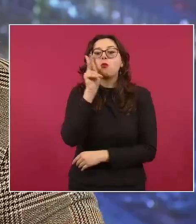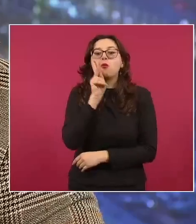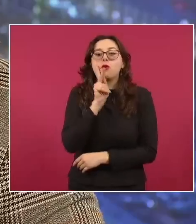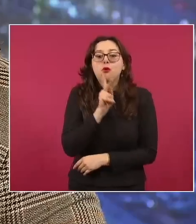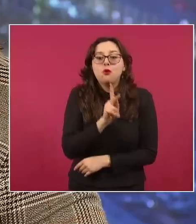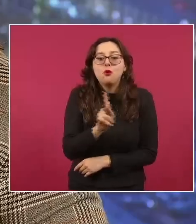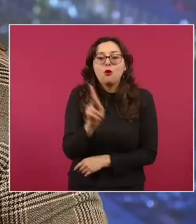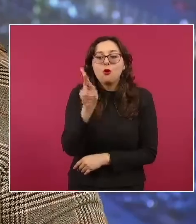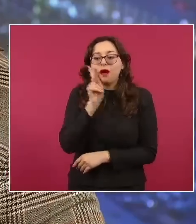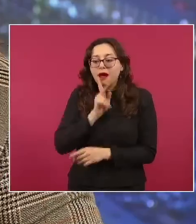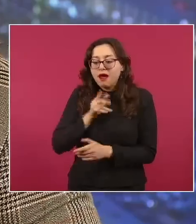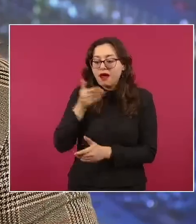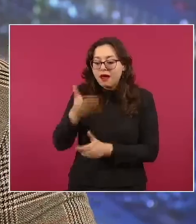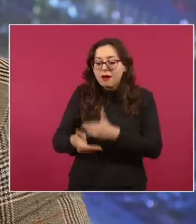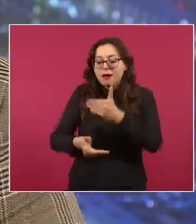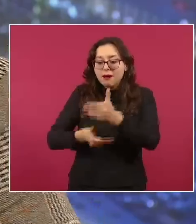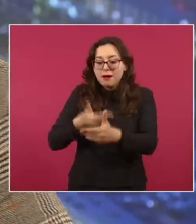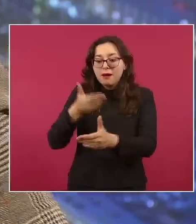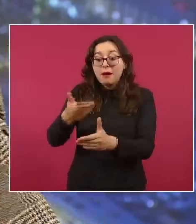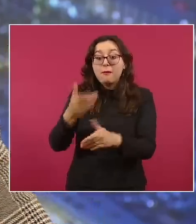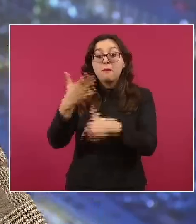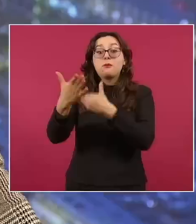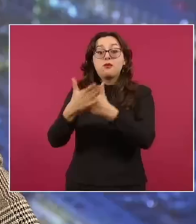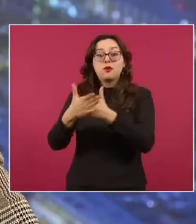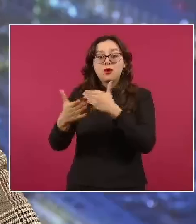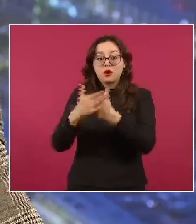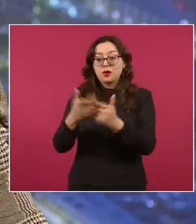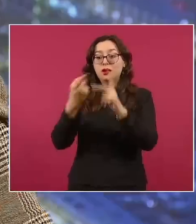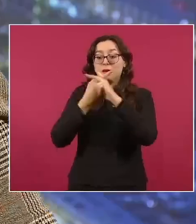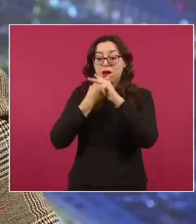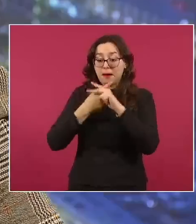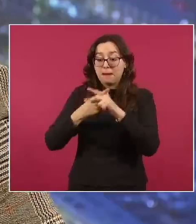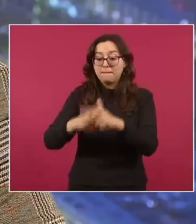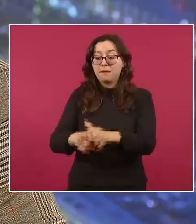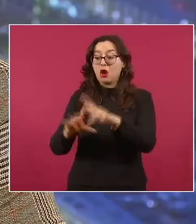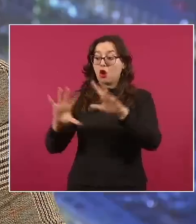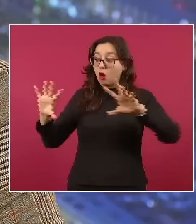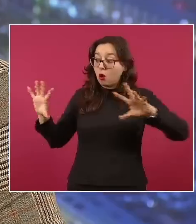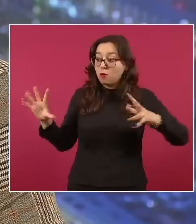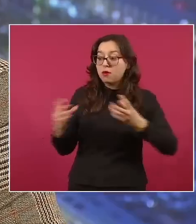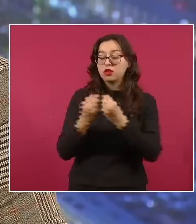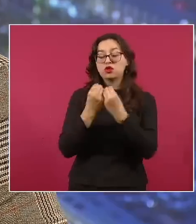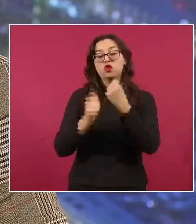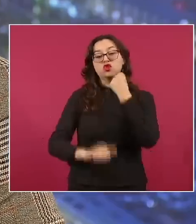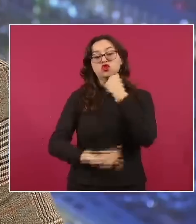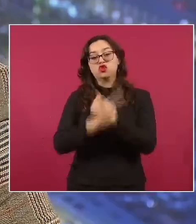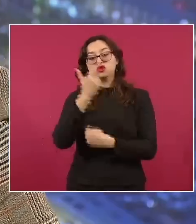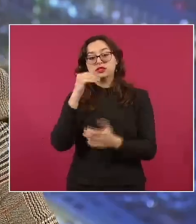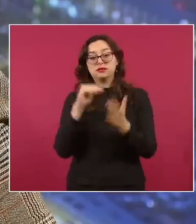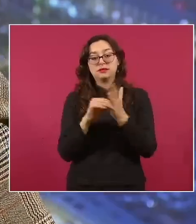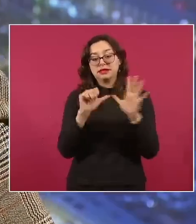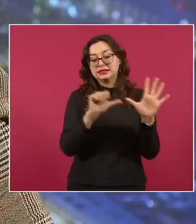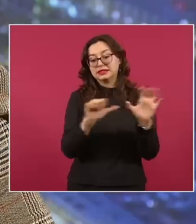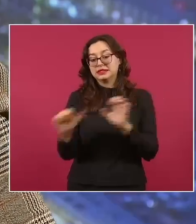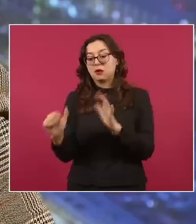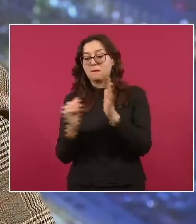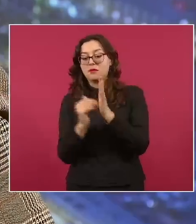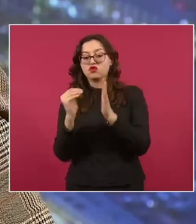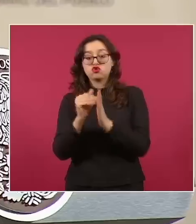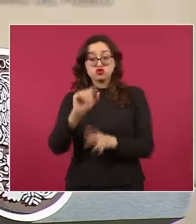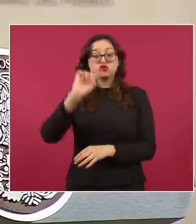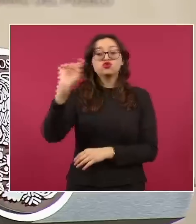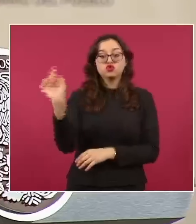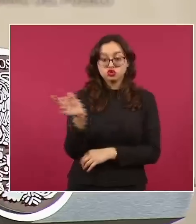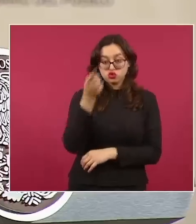de líneas. El costo del proyecto son 12,600 millones de dólares. Actualmente, en